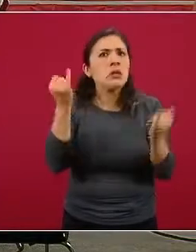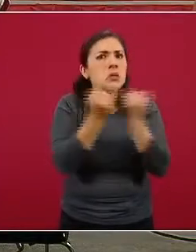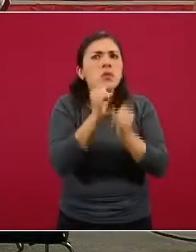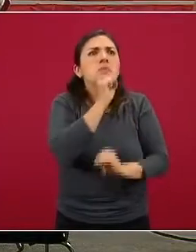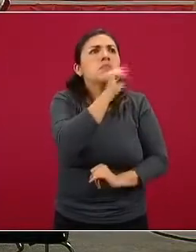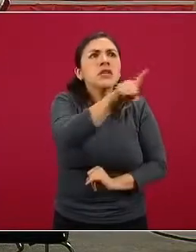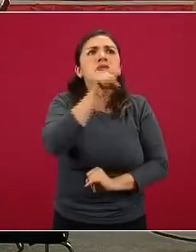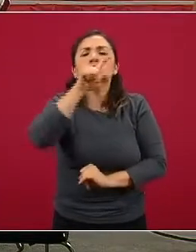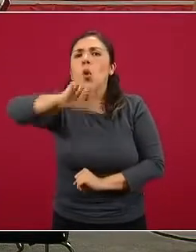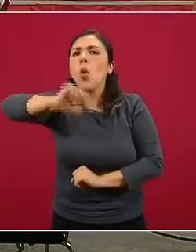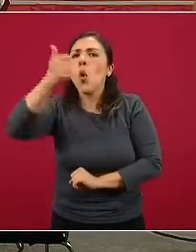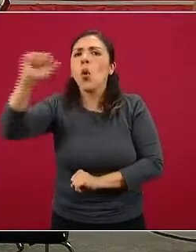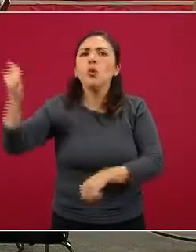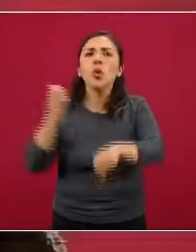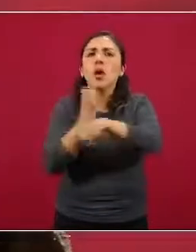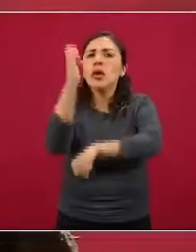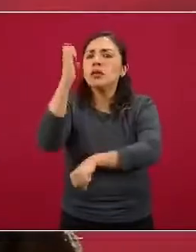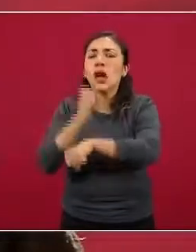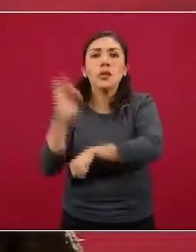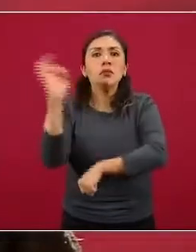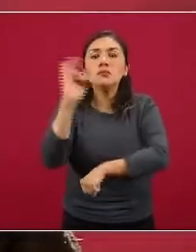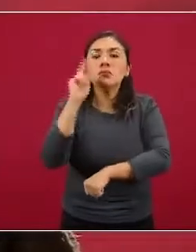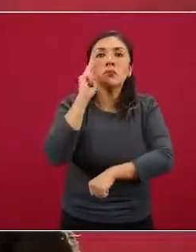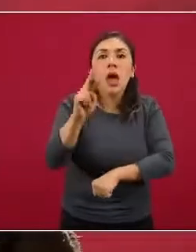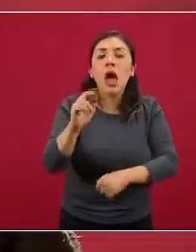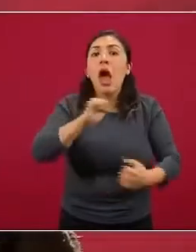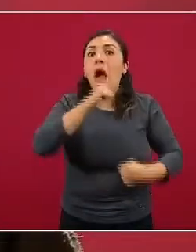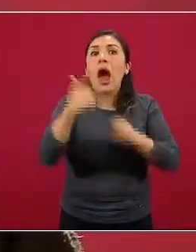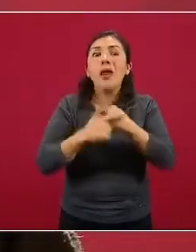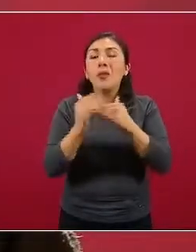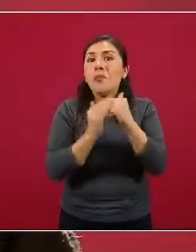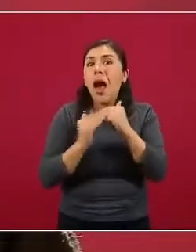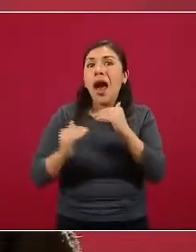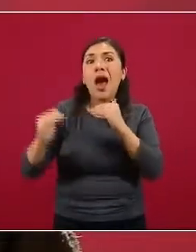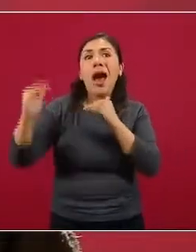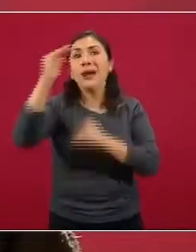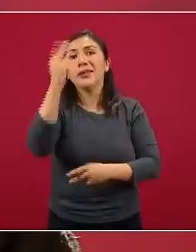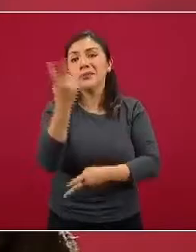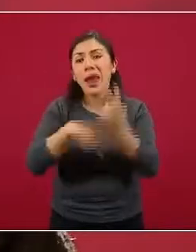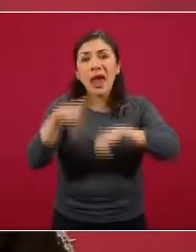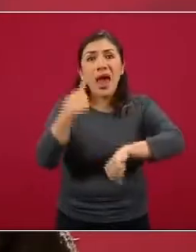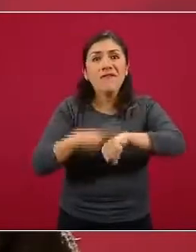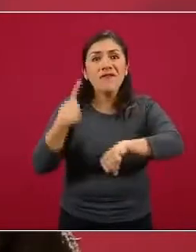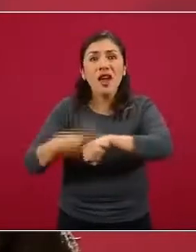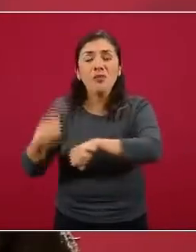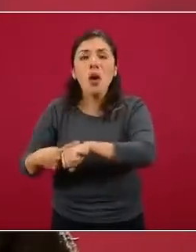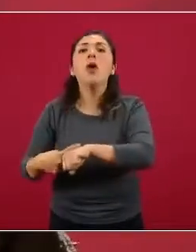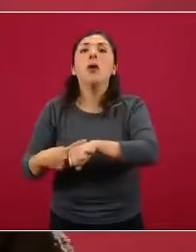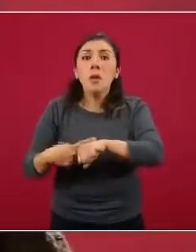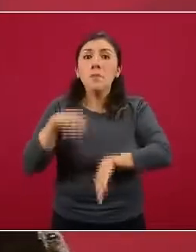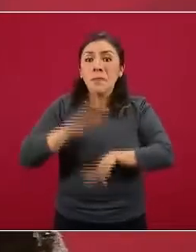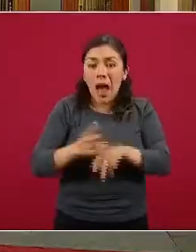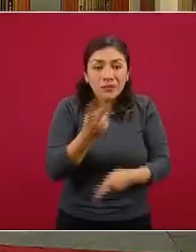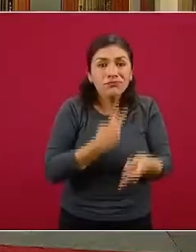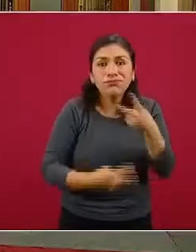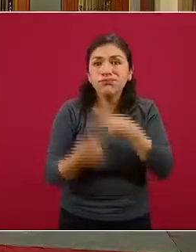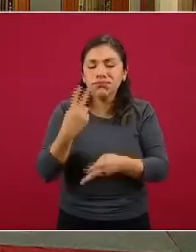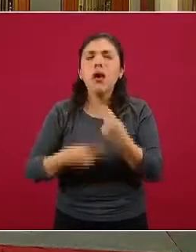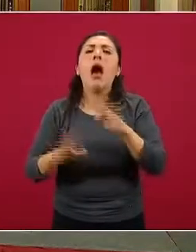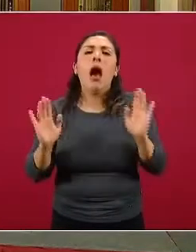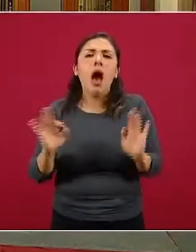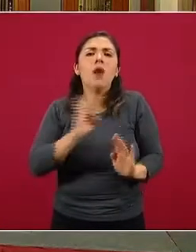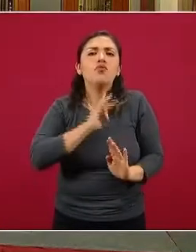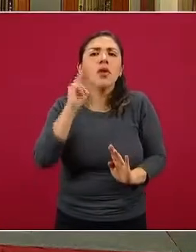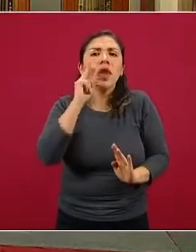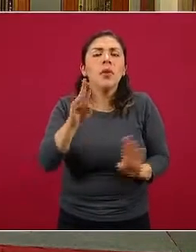otras entidades federativas cuando tienen una escalada del acontecer epidémico, empiezan a tener más casos, pueden empezar a